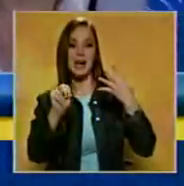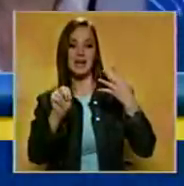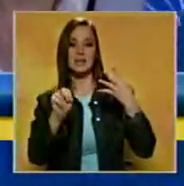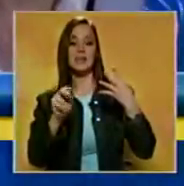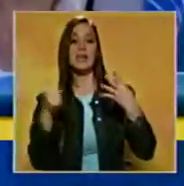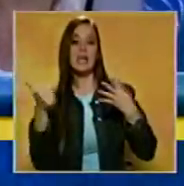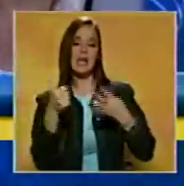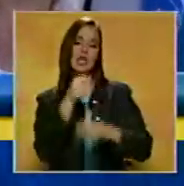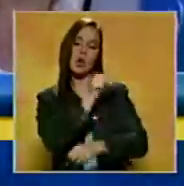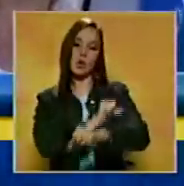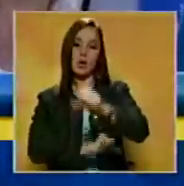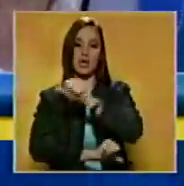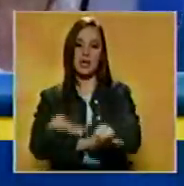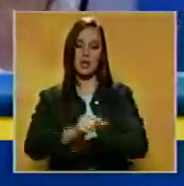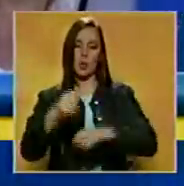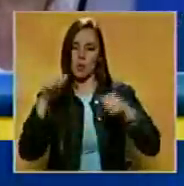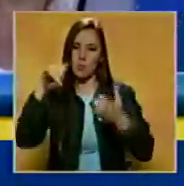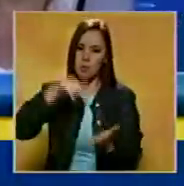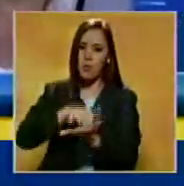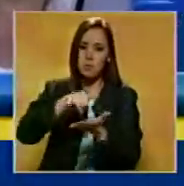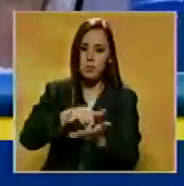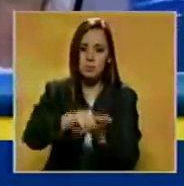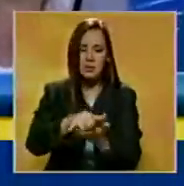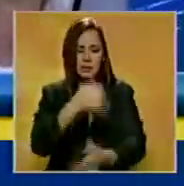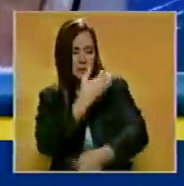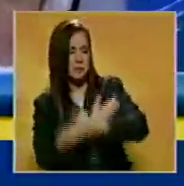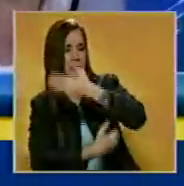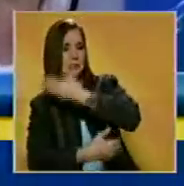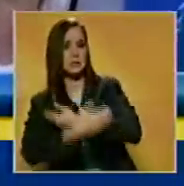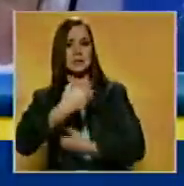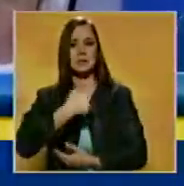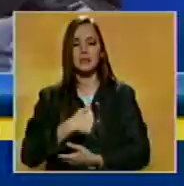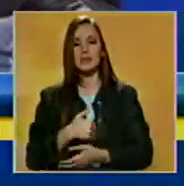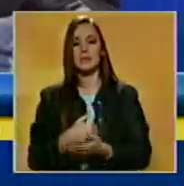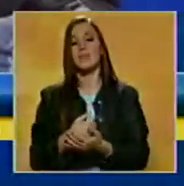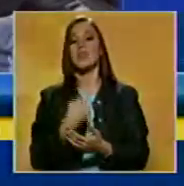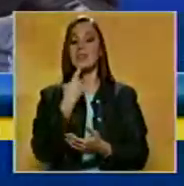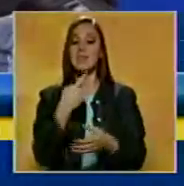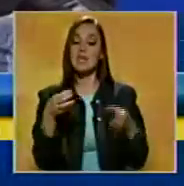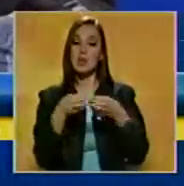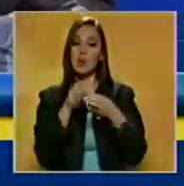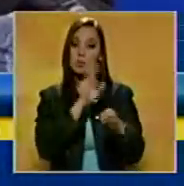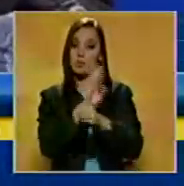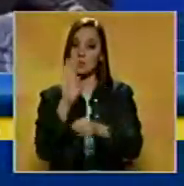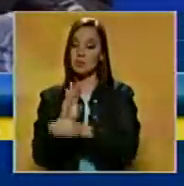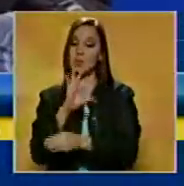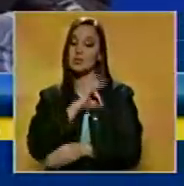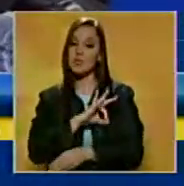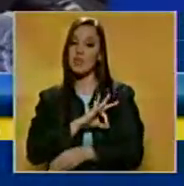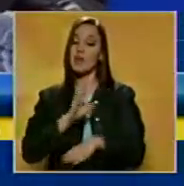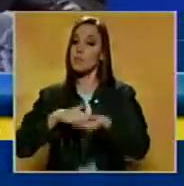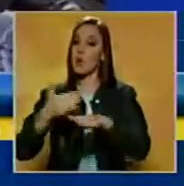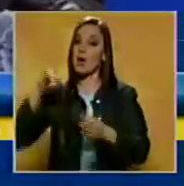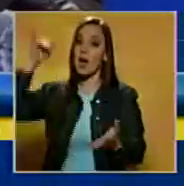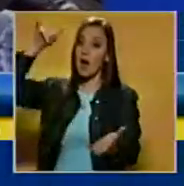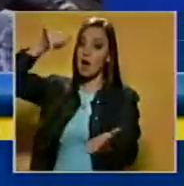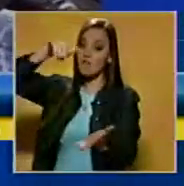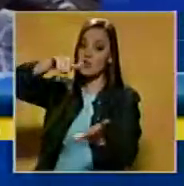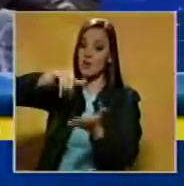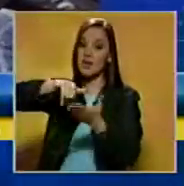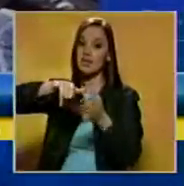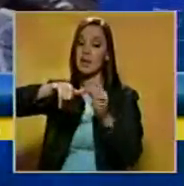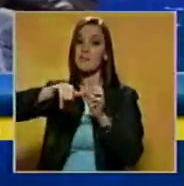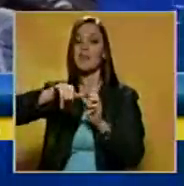resultaron heridos en este accidente. Según informó Protección Civil, la avioneta,